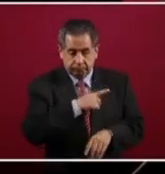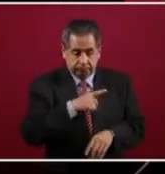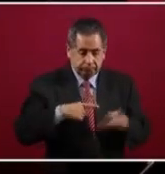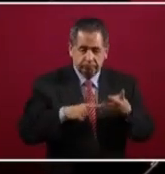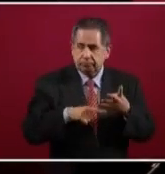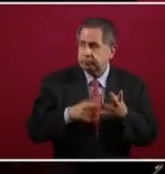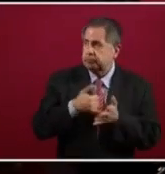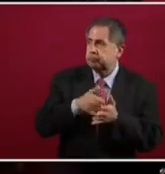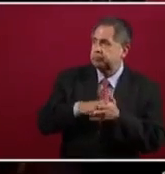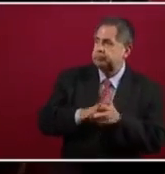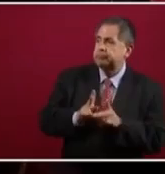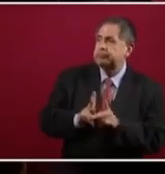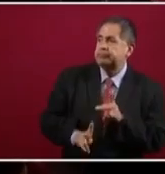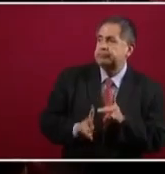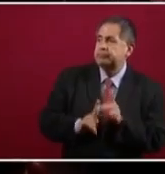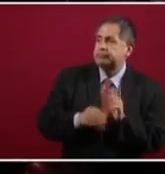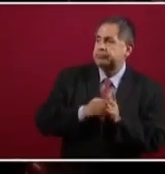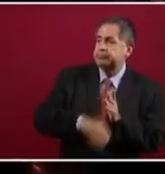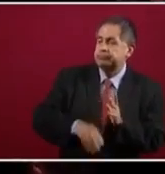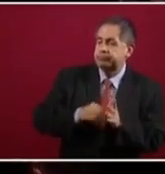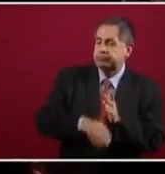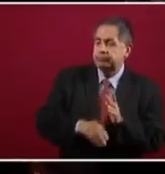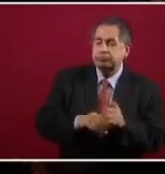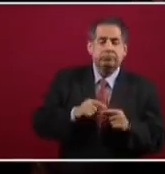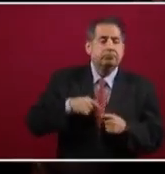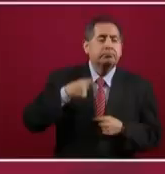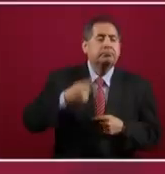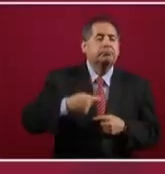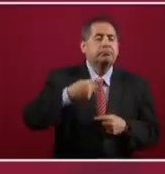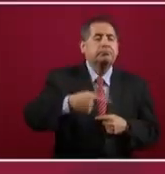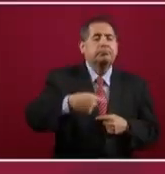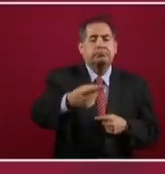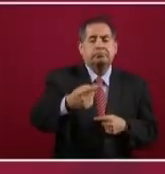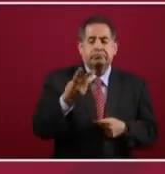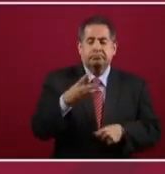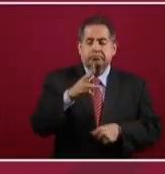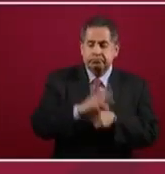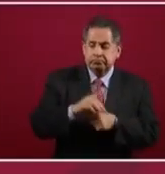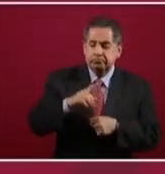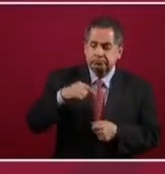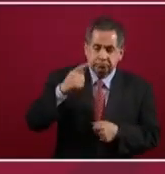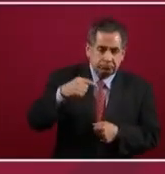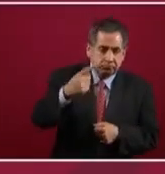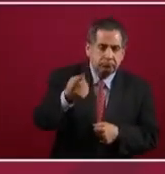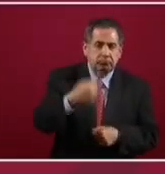la publicaban a los 3 días, a la semana,